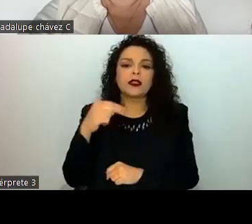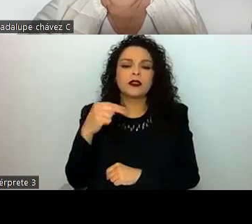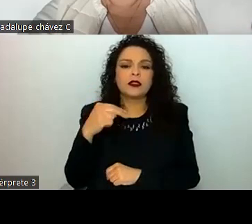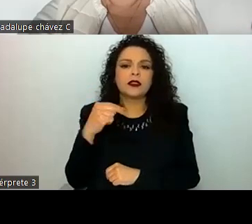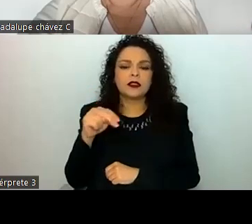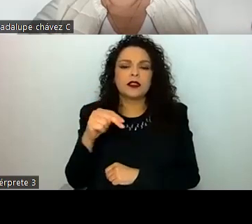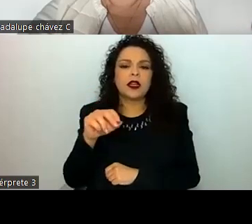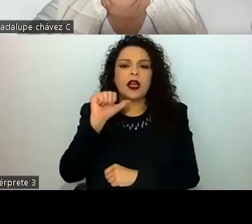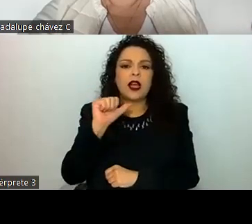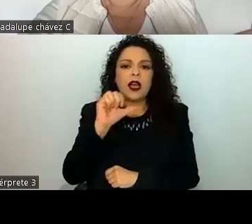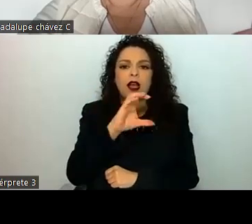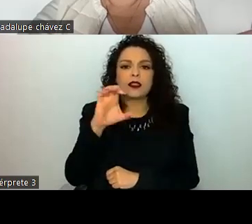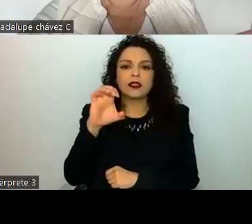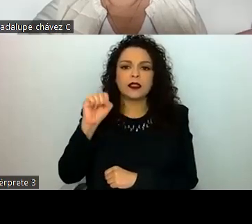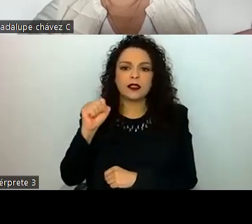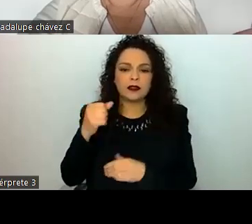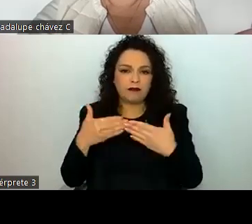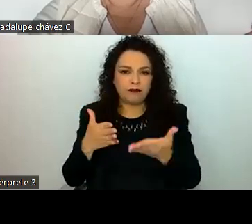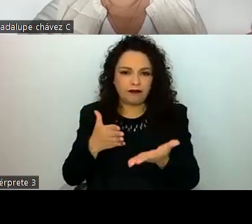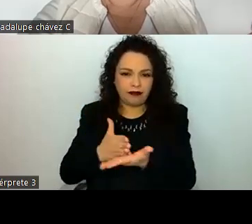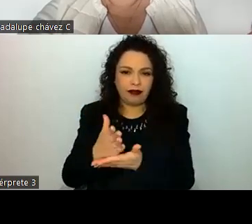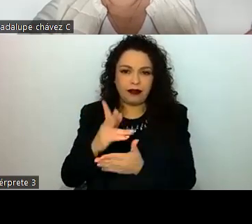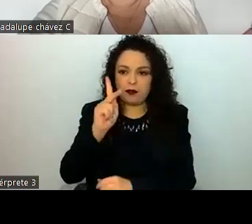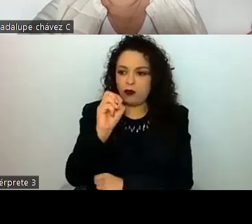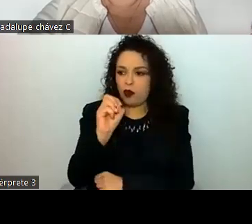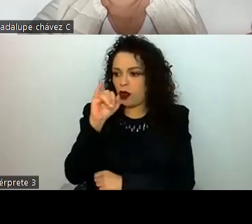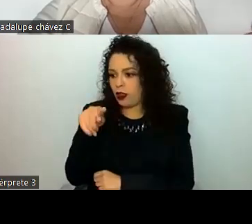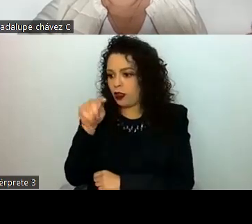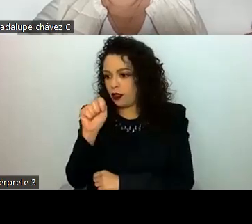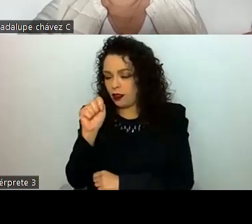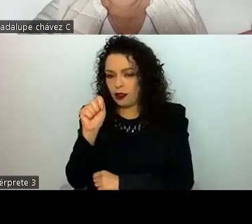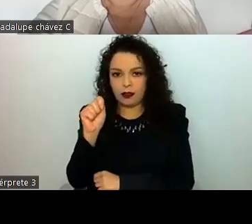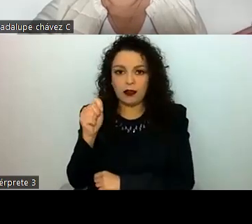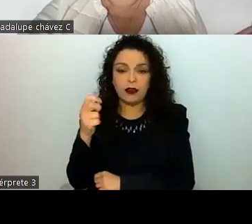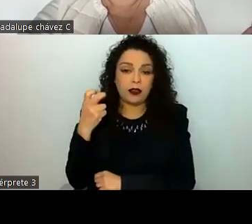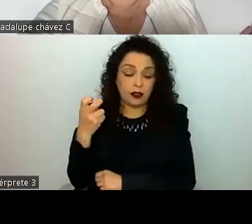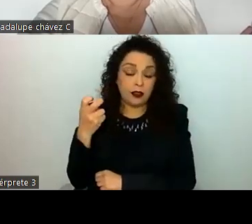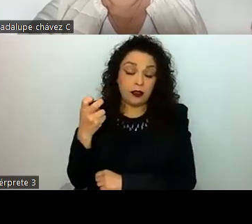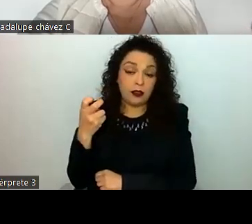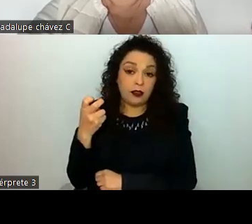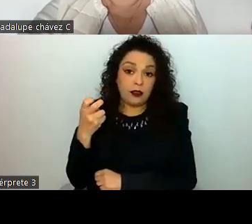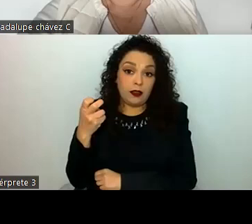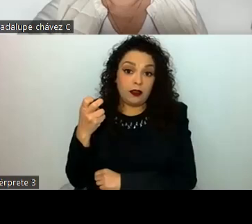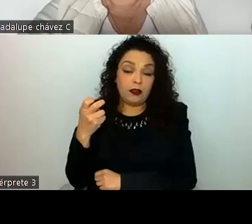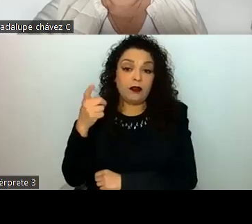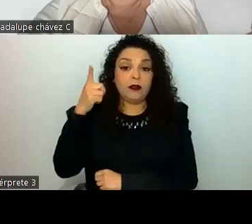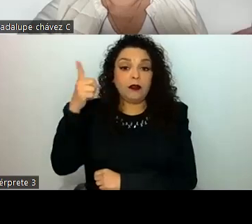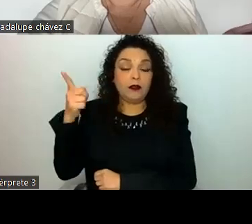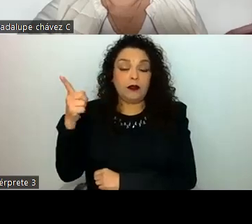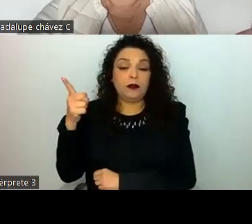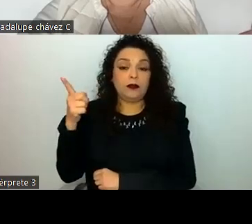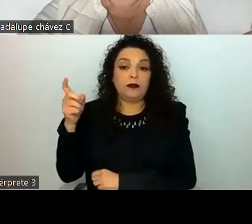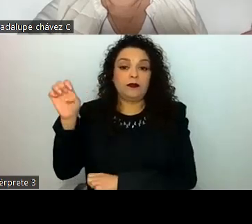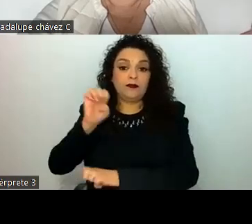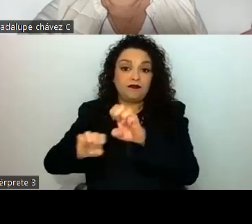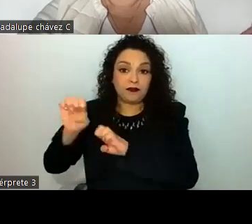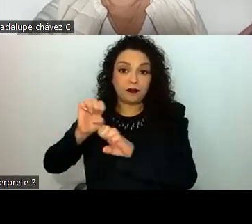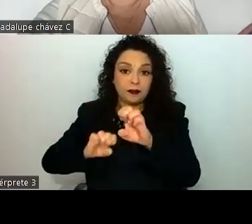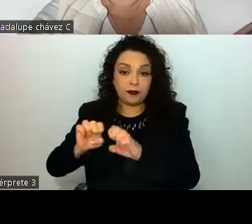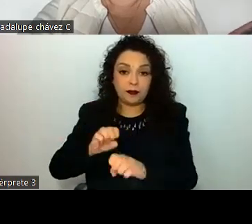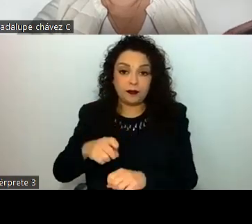posterior a la entrega del servicio en el equipo frontera. Las atribuciones de la Agencia Digital de Innovación Pública de la Ciudad de